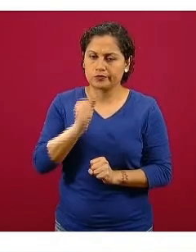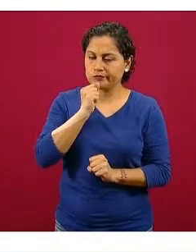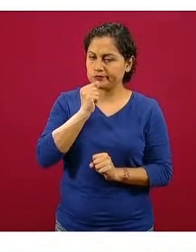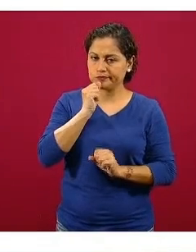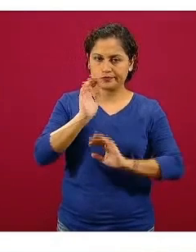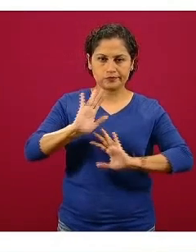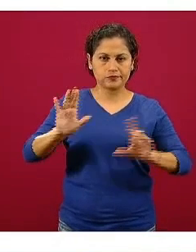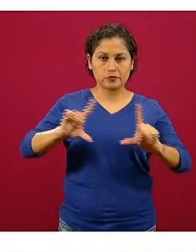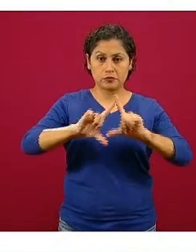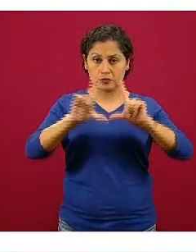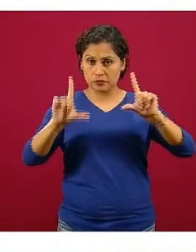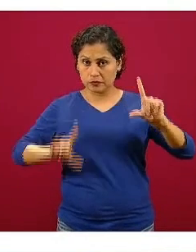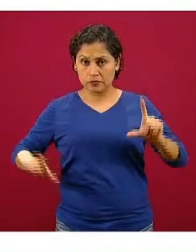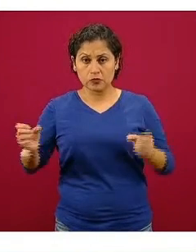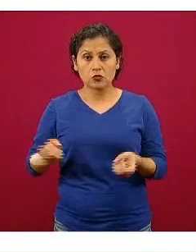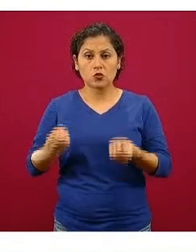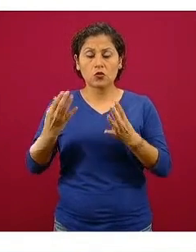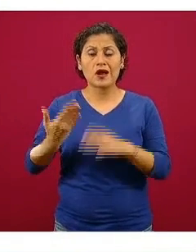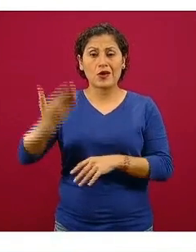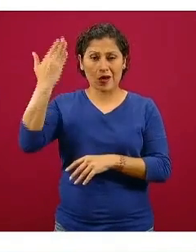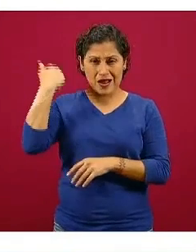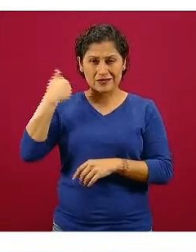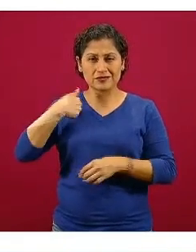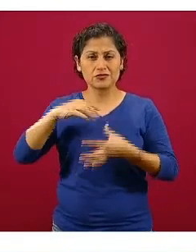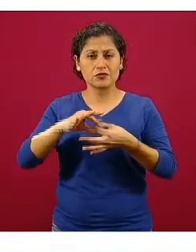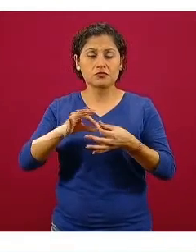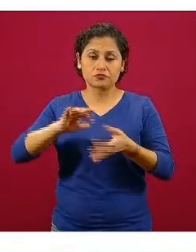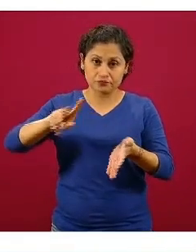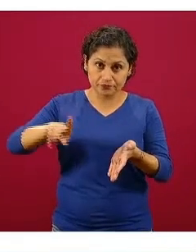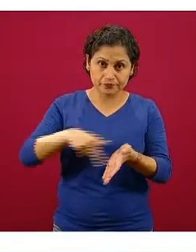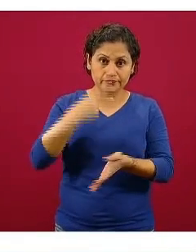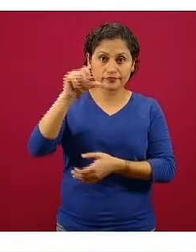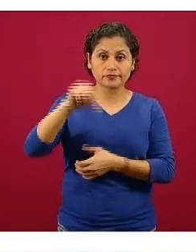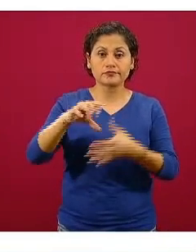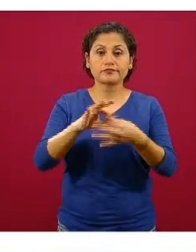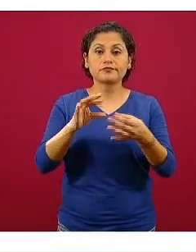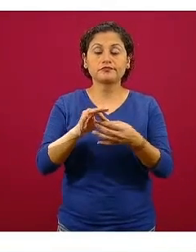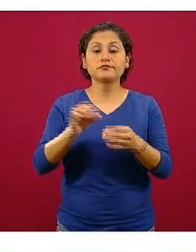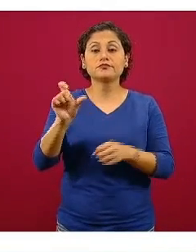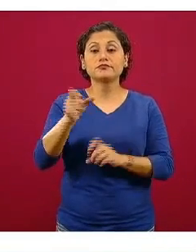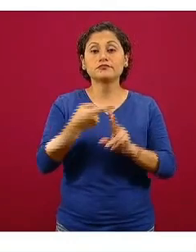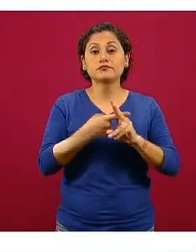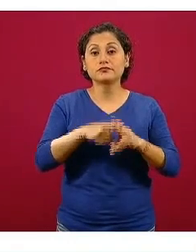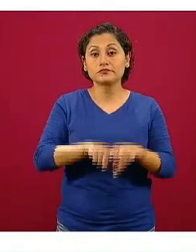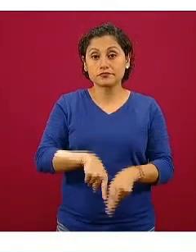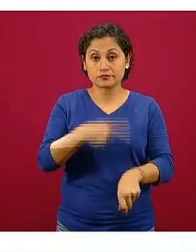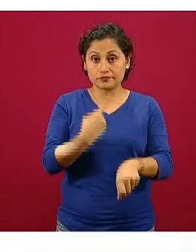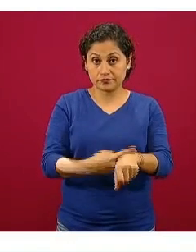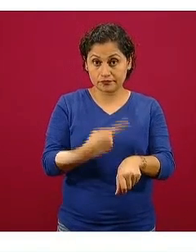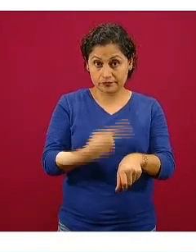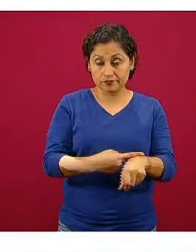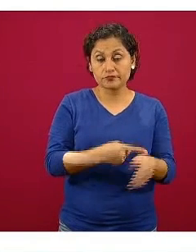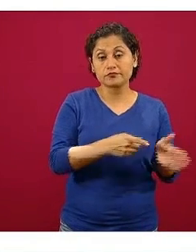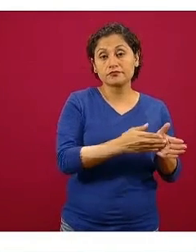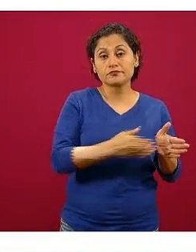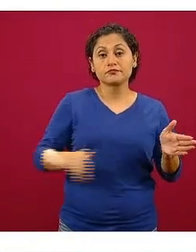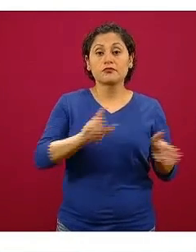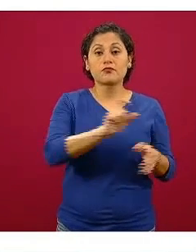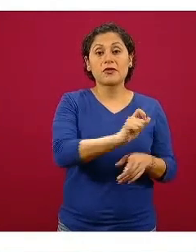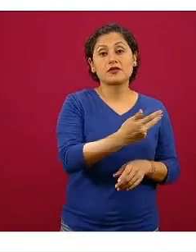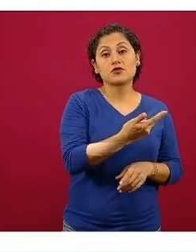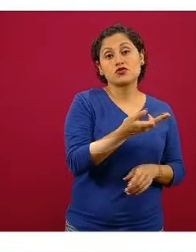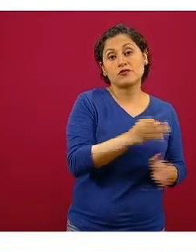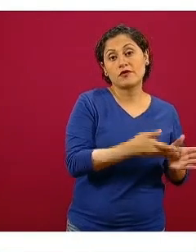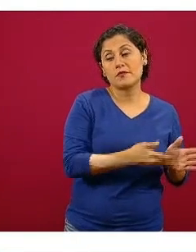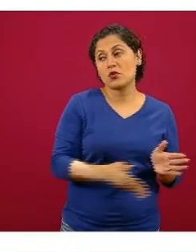lo repito por si acaso surgiera nuevamente la duda, la epidemia empezó el 28 de febrero en México y terminará en octubre,